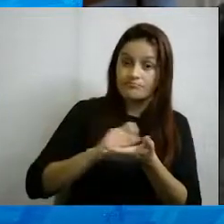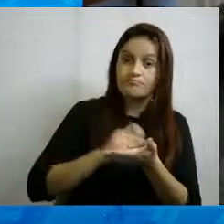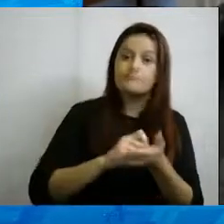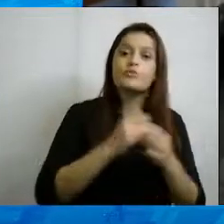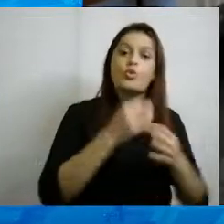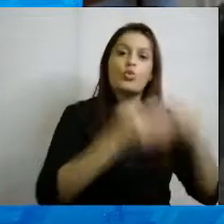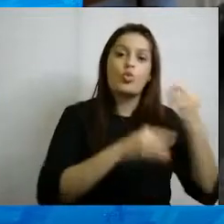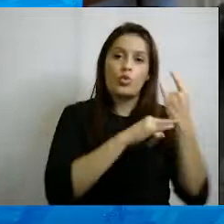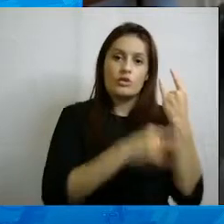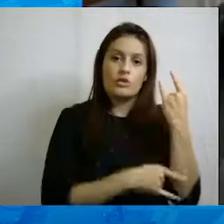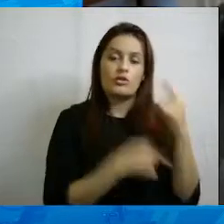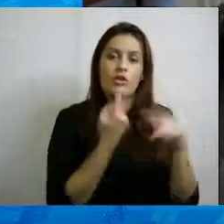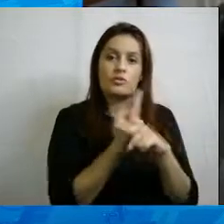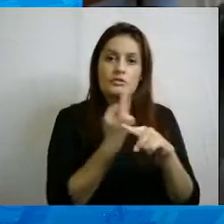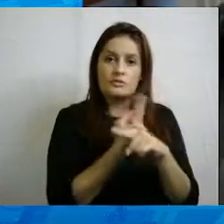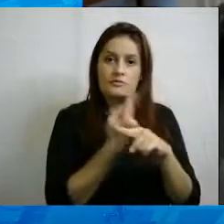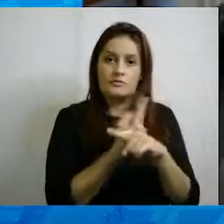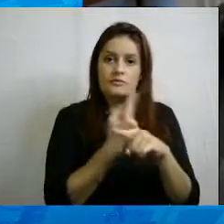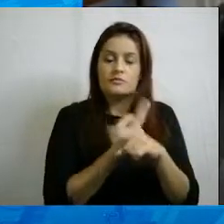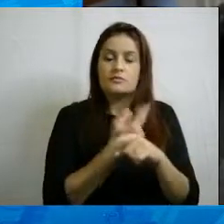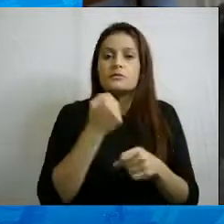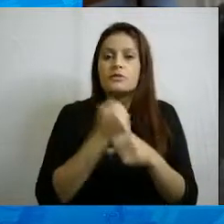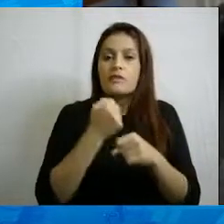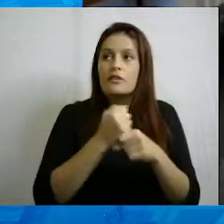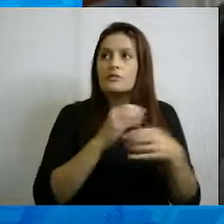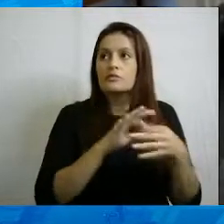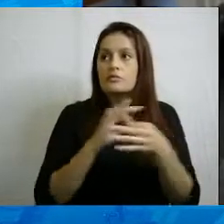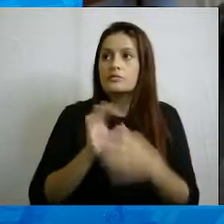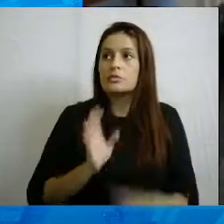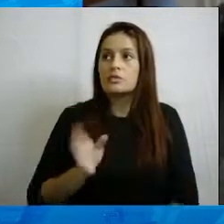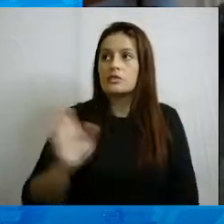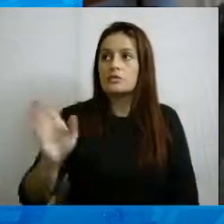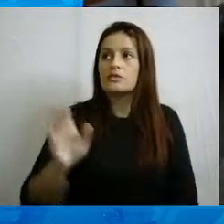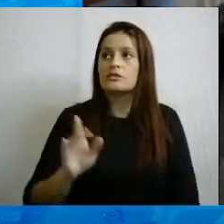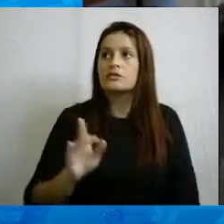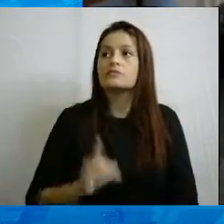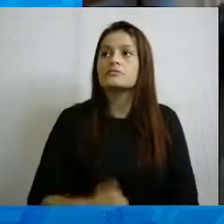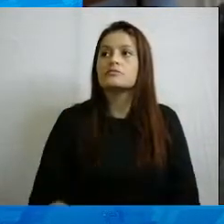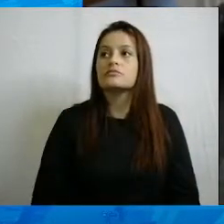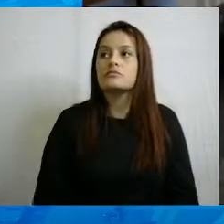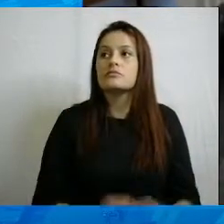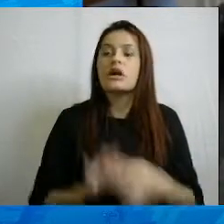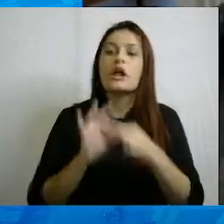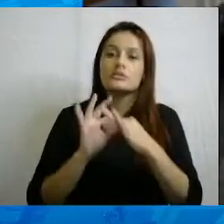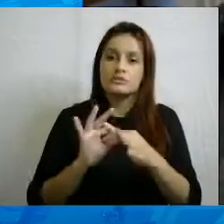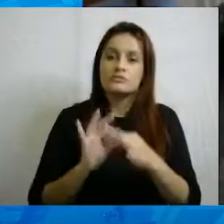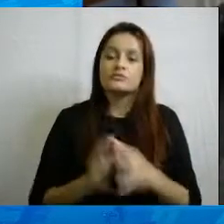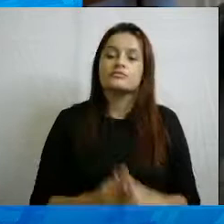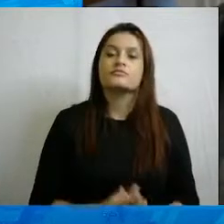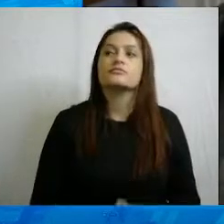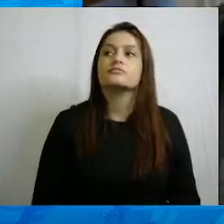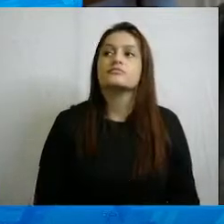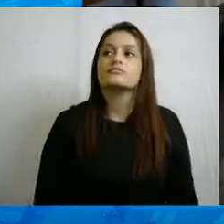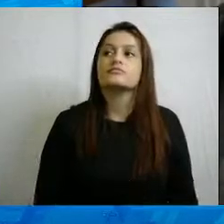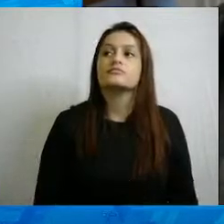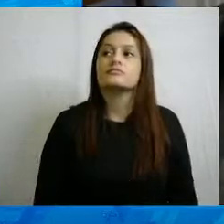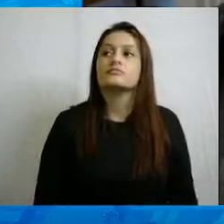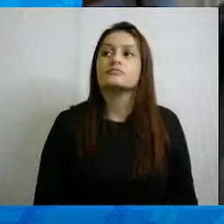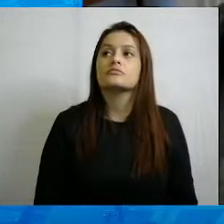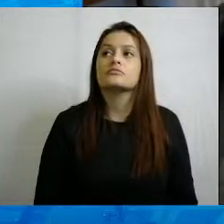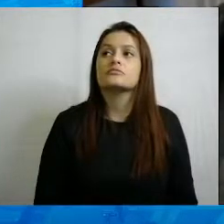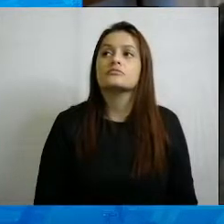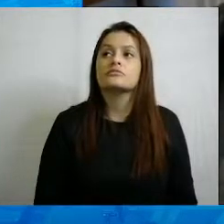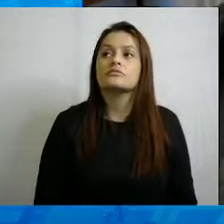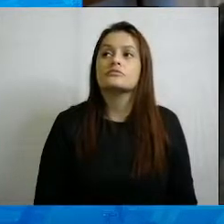espacios de trabajo van a ser permanentes con la localidad de Pomaire. Se agradece. Muchas gracias. También nosotros queremos el Melipilla por